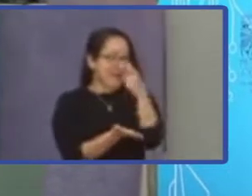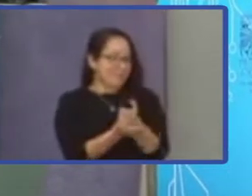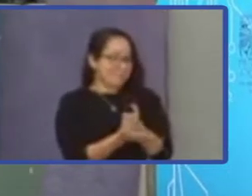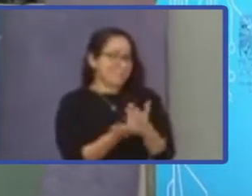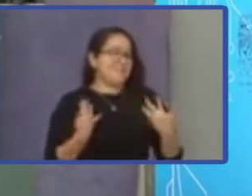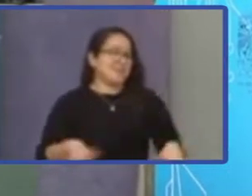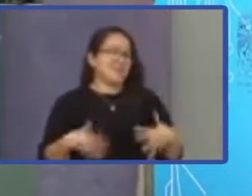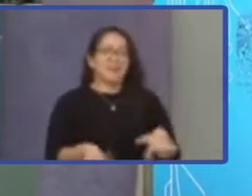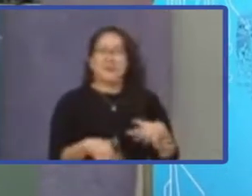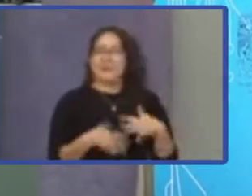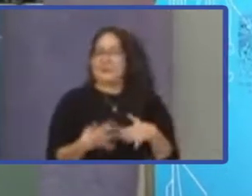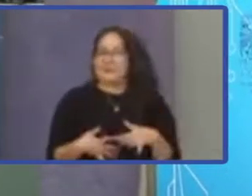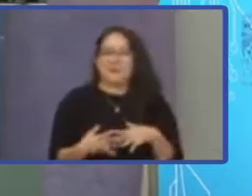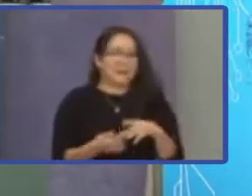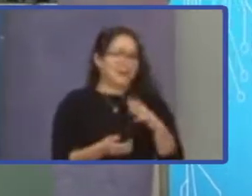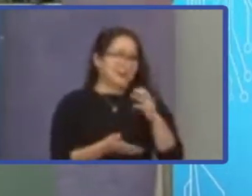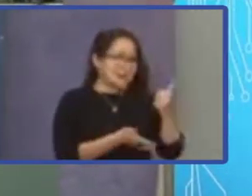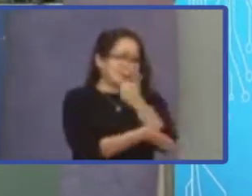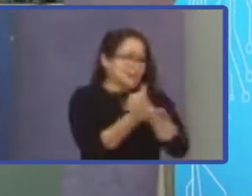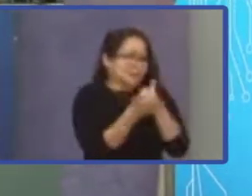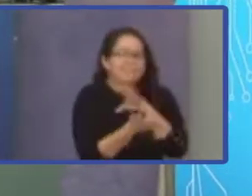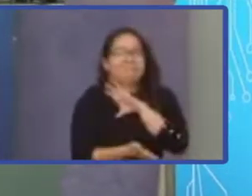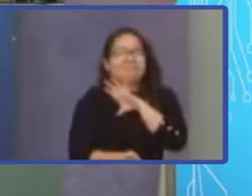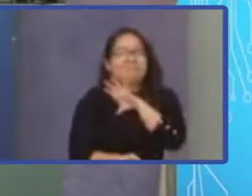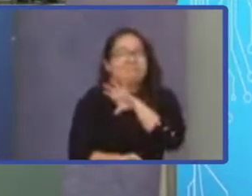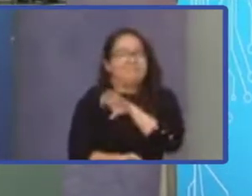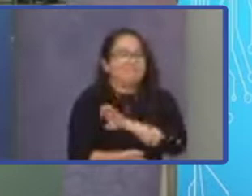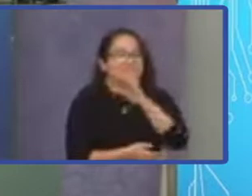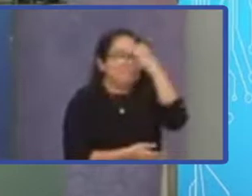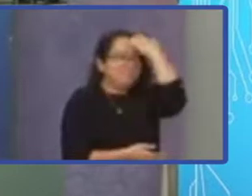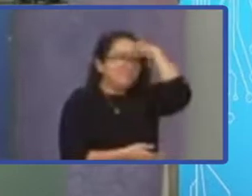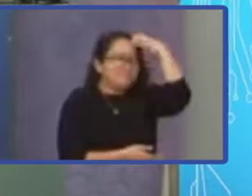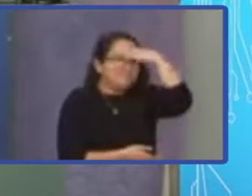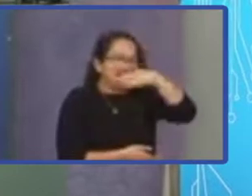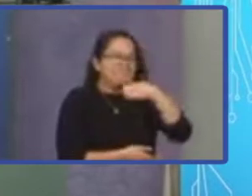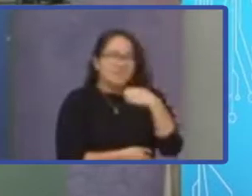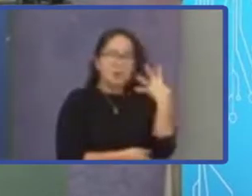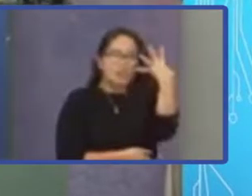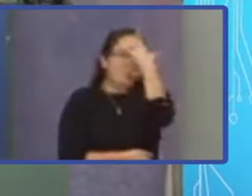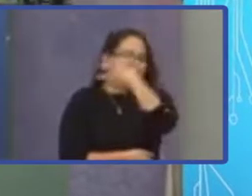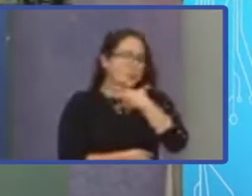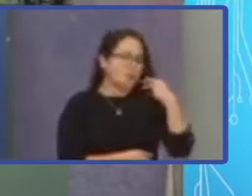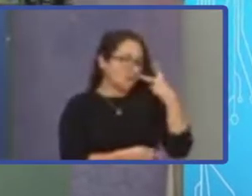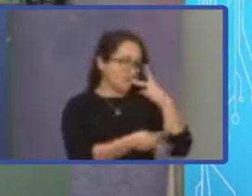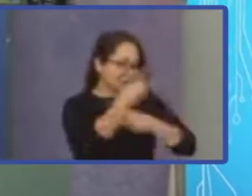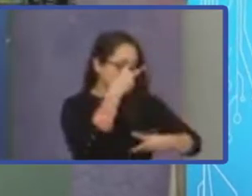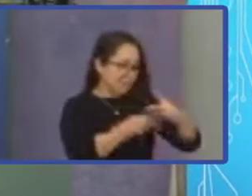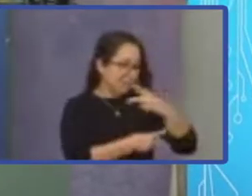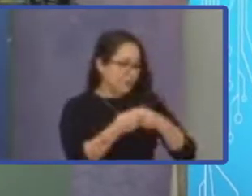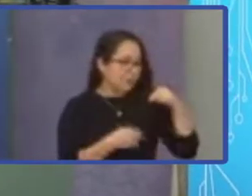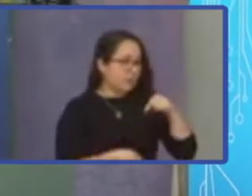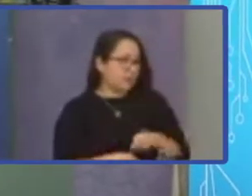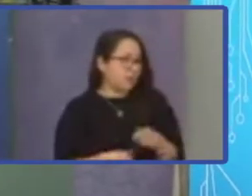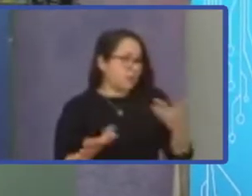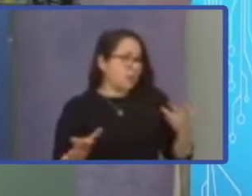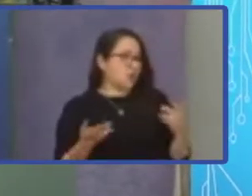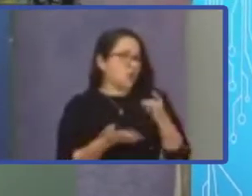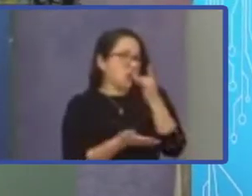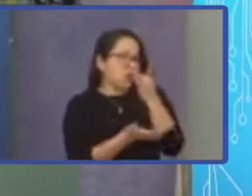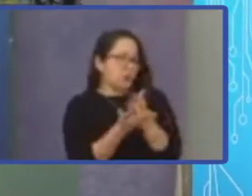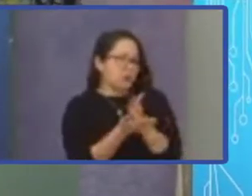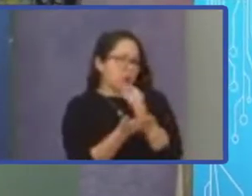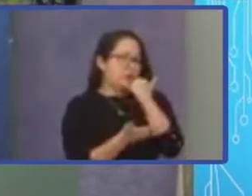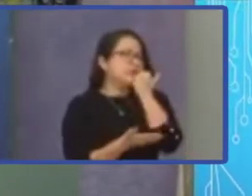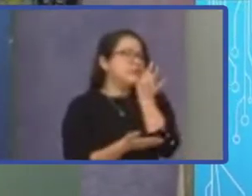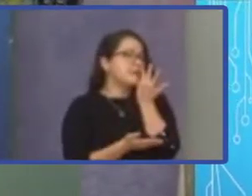encantado la ciudad. sido una experiencia lindísima estar por acá. bueno, nada más quería hacer una aclaración al principio de la